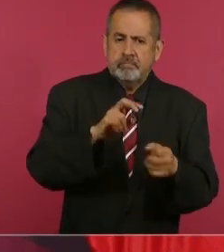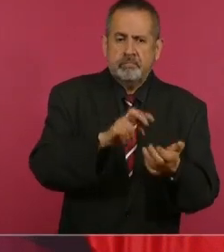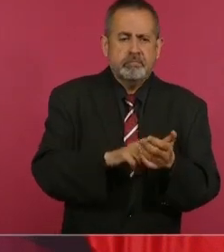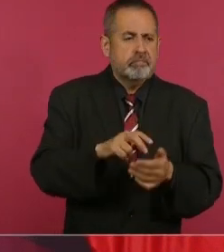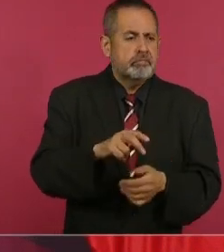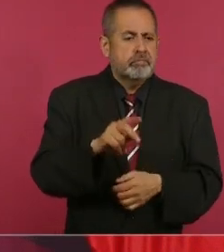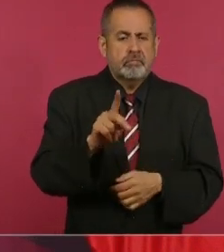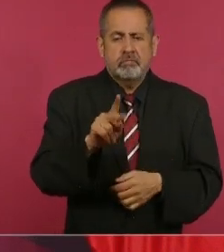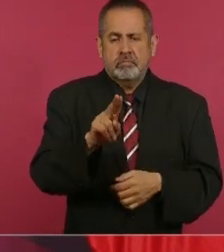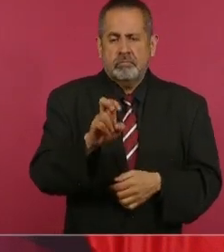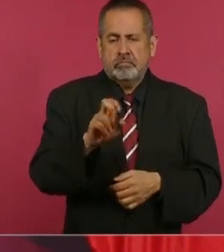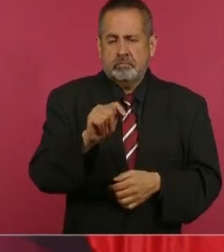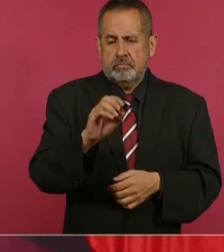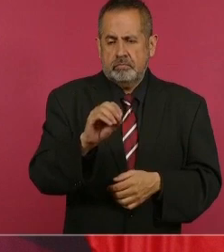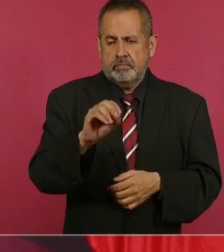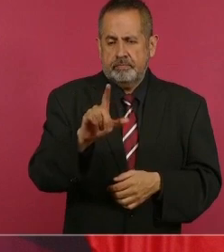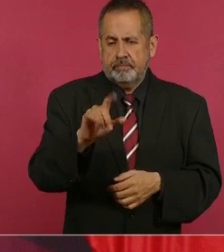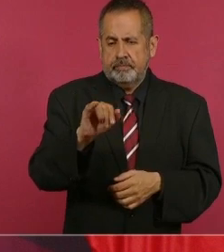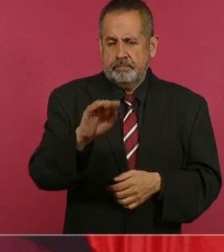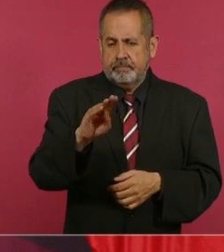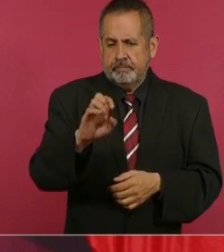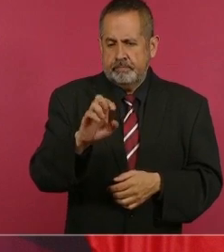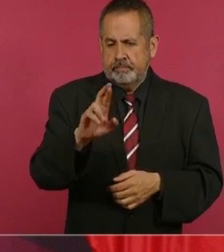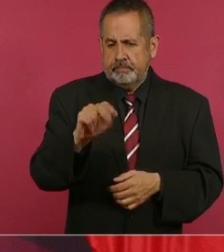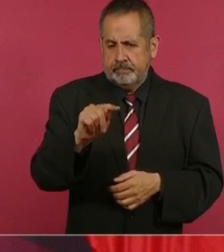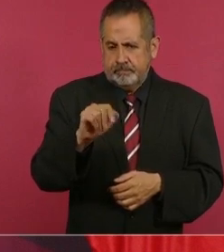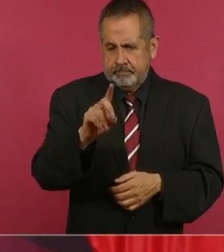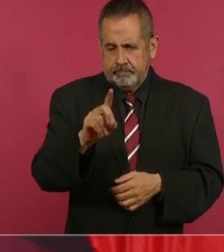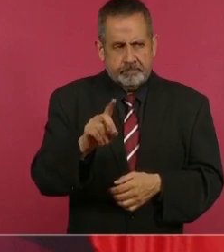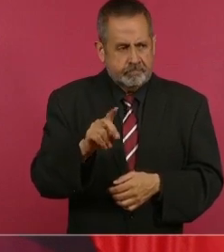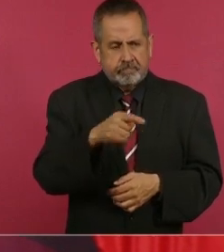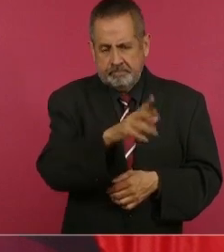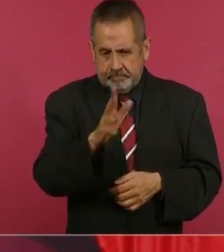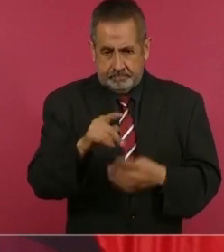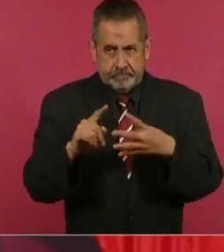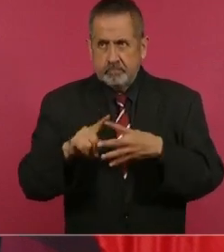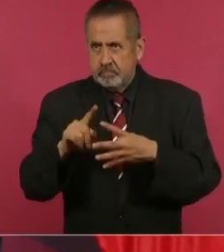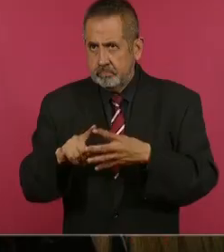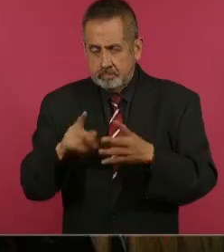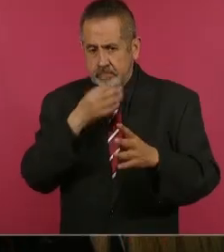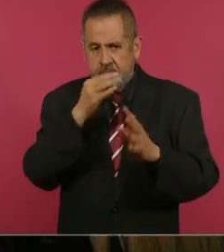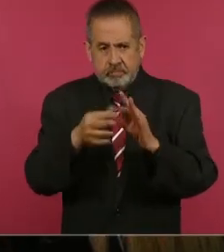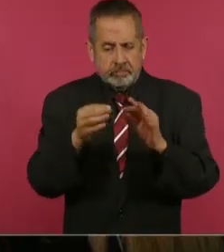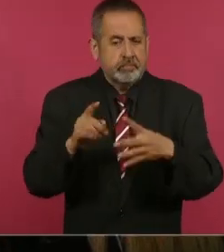Puerto Libertad. Ya estoy hablando, ahí llevo 4, ¿no?